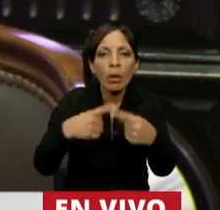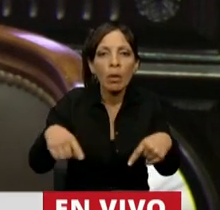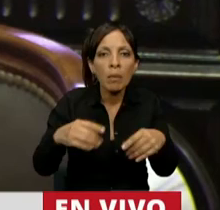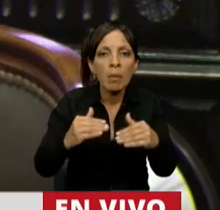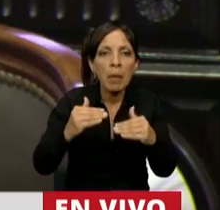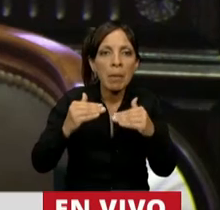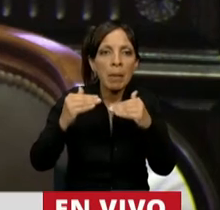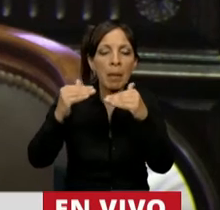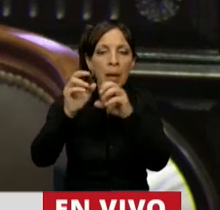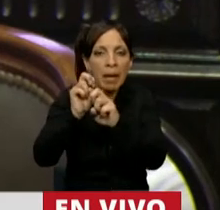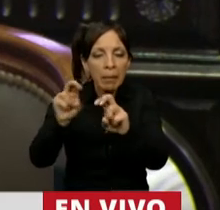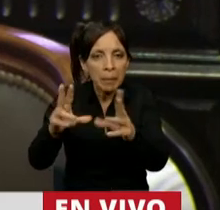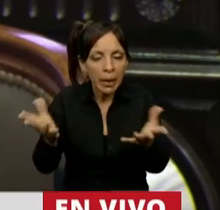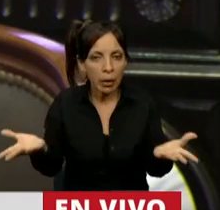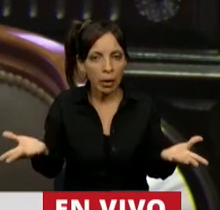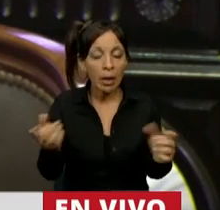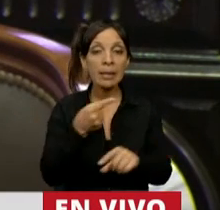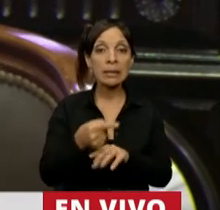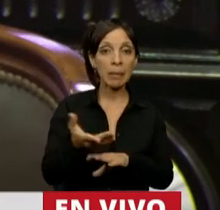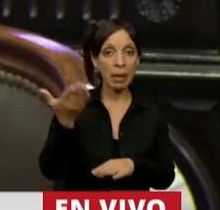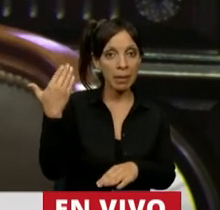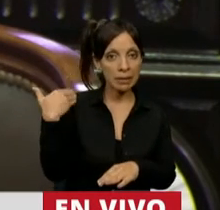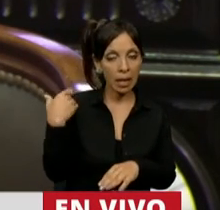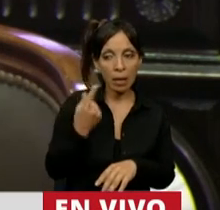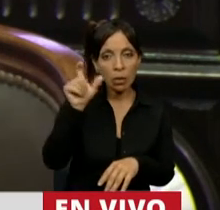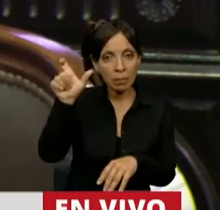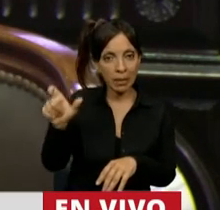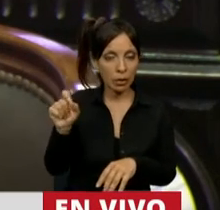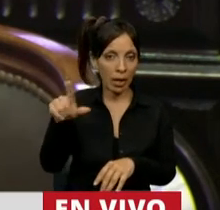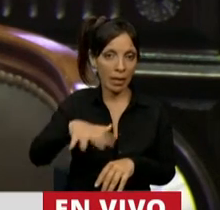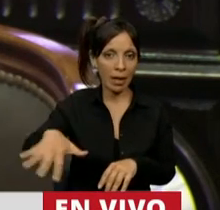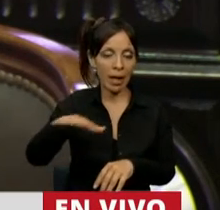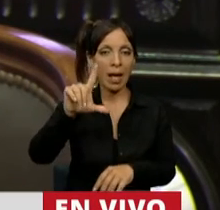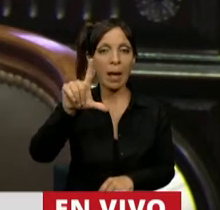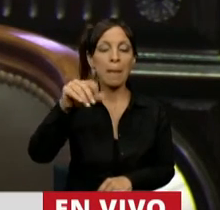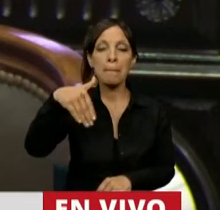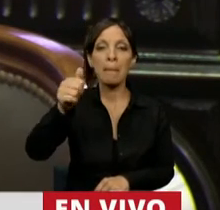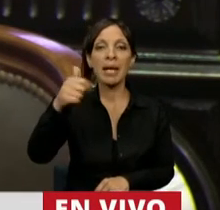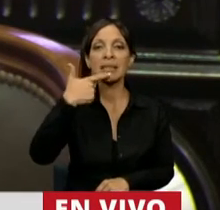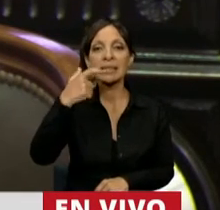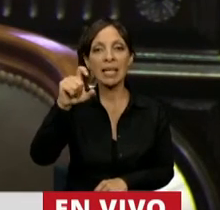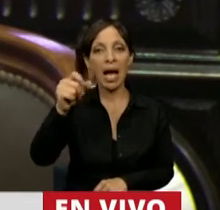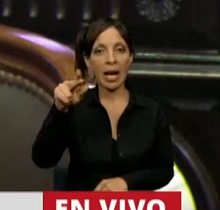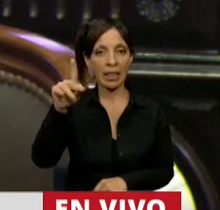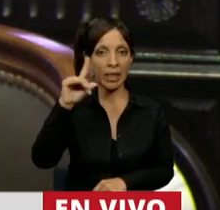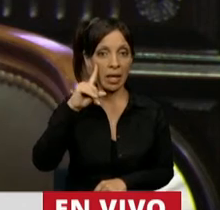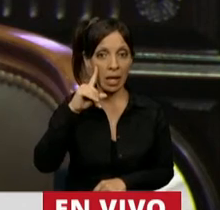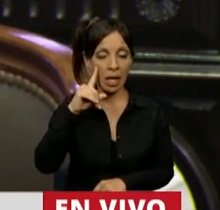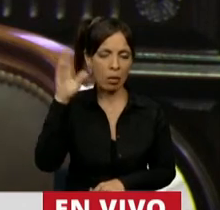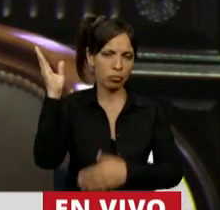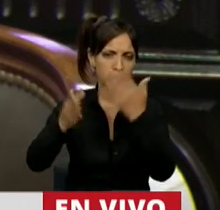más graves. La semana pasada un vecino de Villa Mascardi fue brutalmente